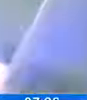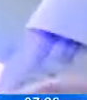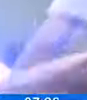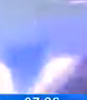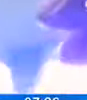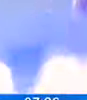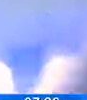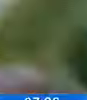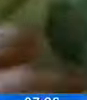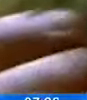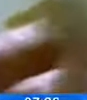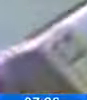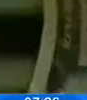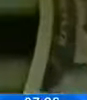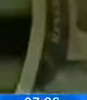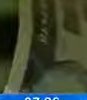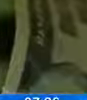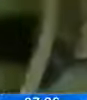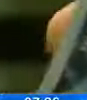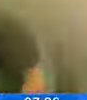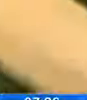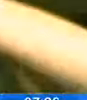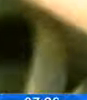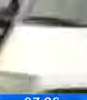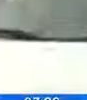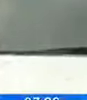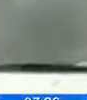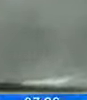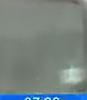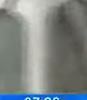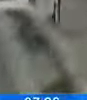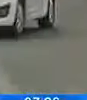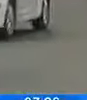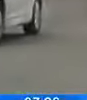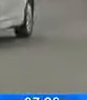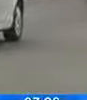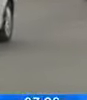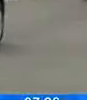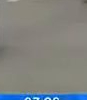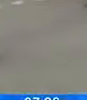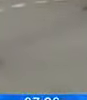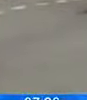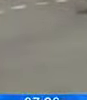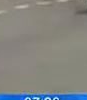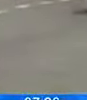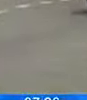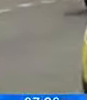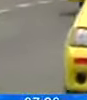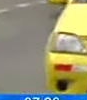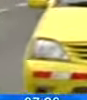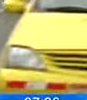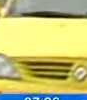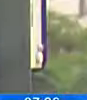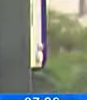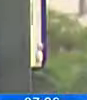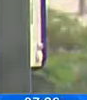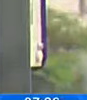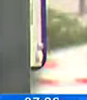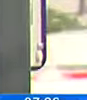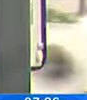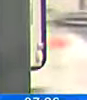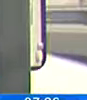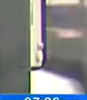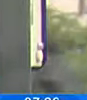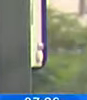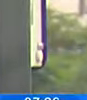Estas y otras informaciones ya retornamos en la primera emisión del noticiero El Comercio TV en la señal de Televicentro.